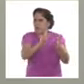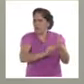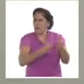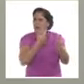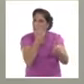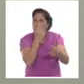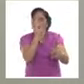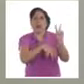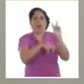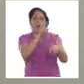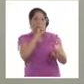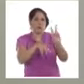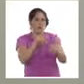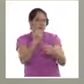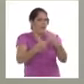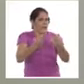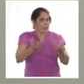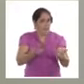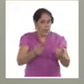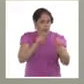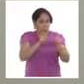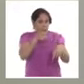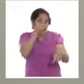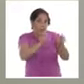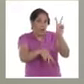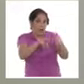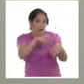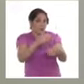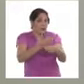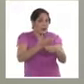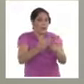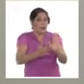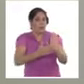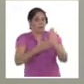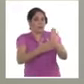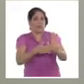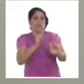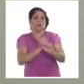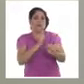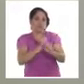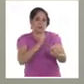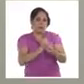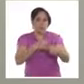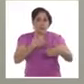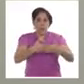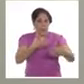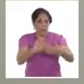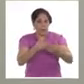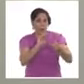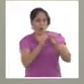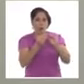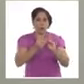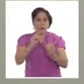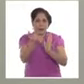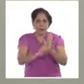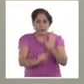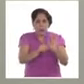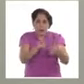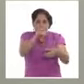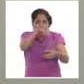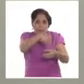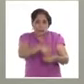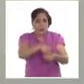diagnóstico. Diagnóstico donde se evidencia el trabajo que tiene la empresa de componentes electrónicos dentro de